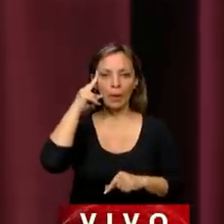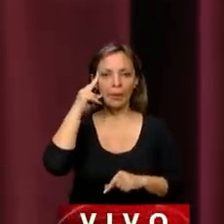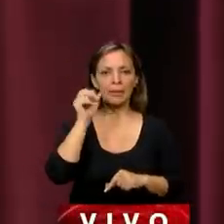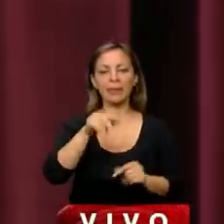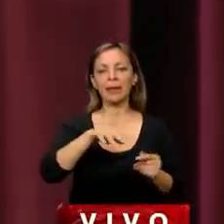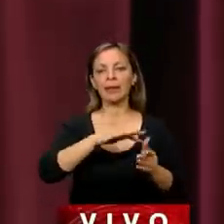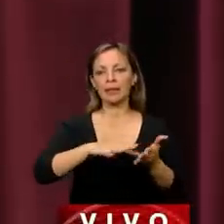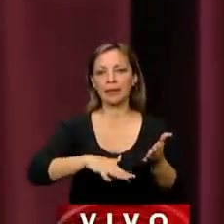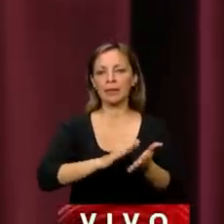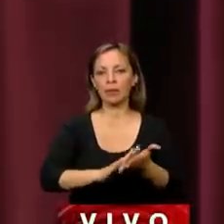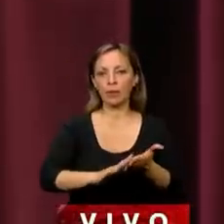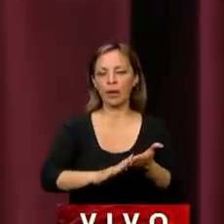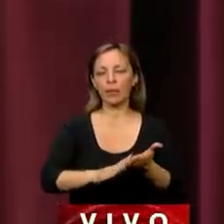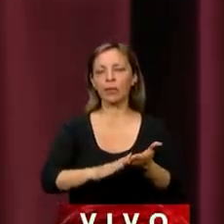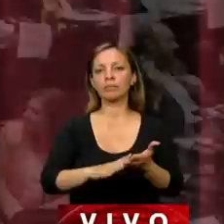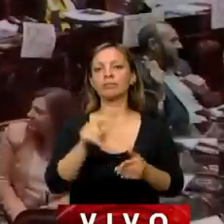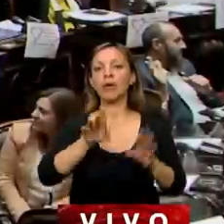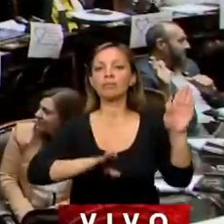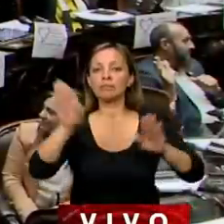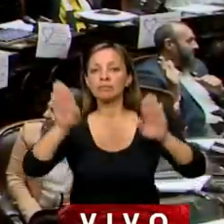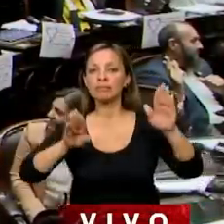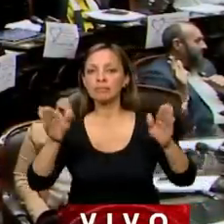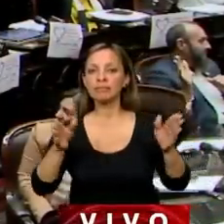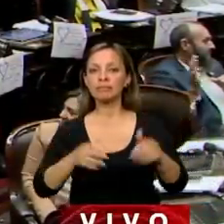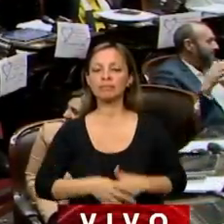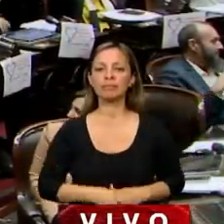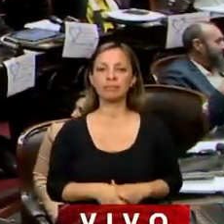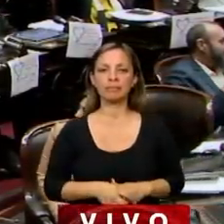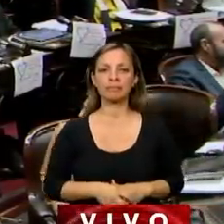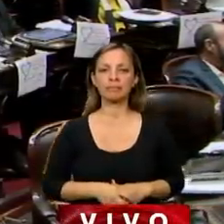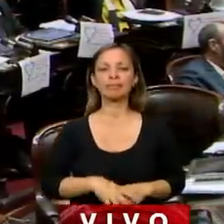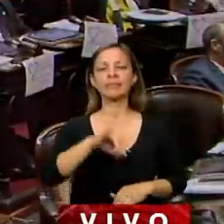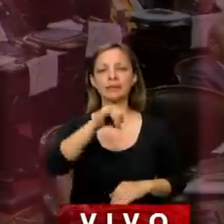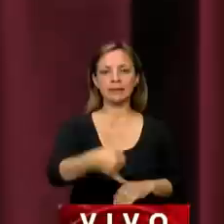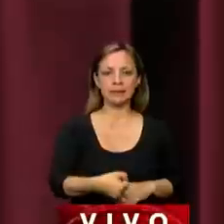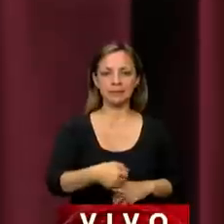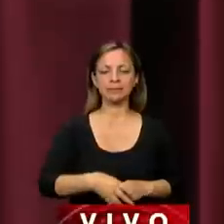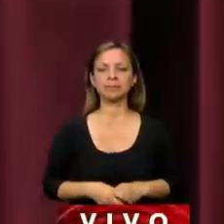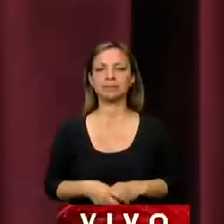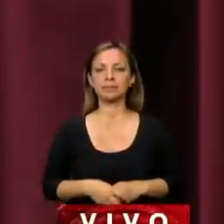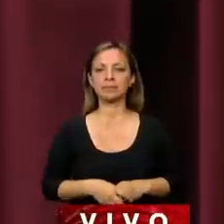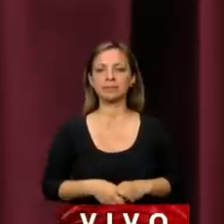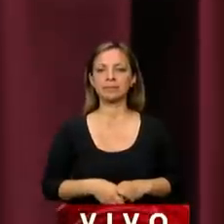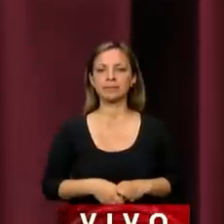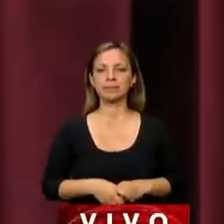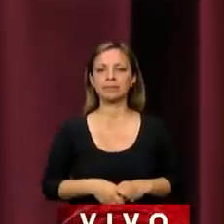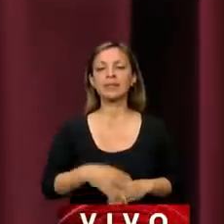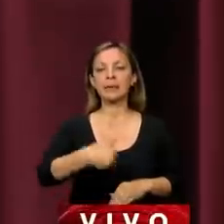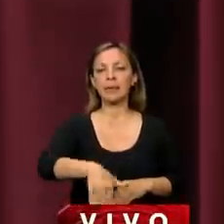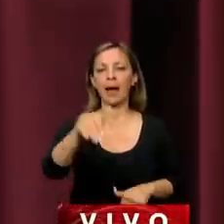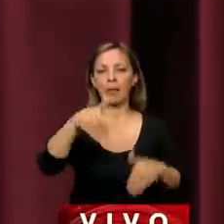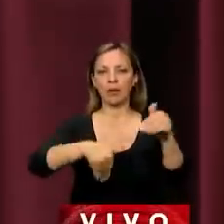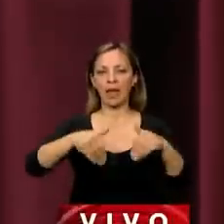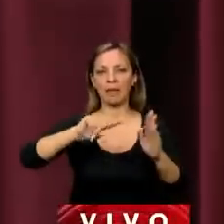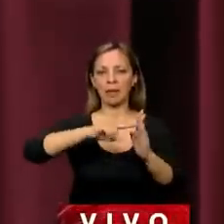texto. Sírvanse marcar su voto a mano alzada. Resulta afirmativo. Se va a votar